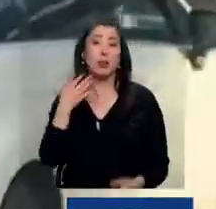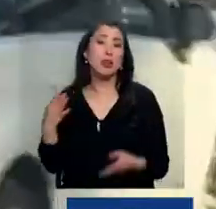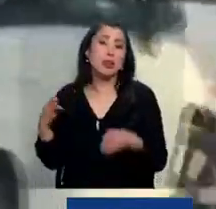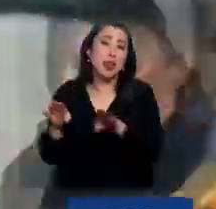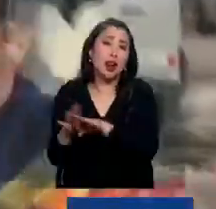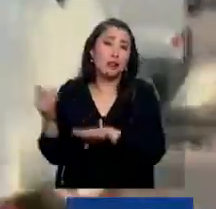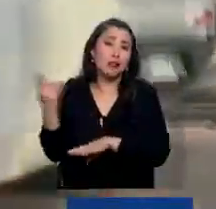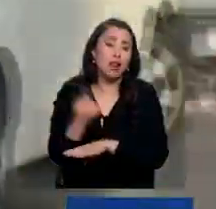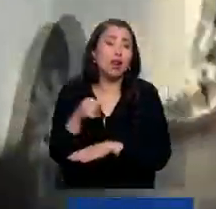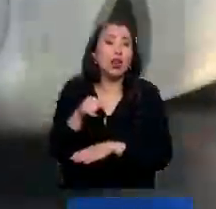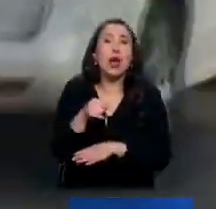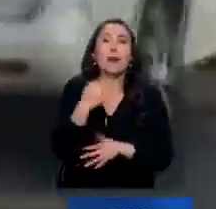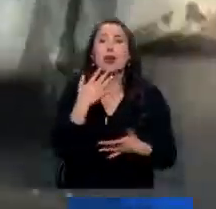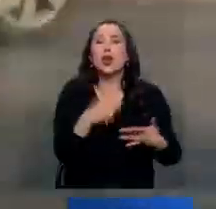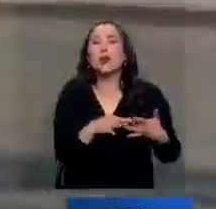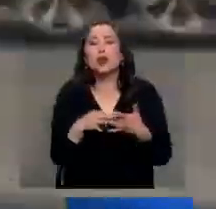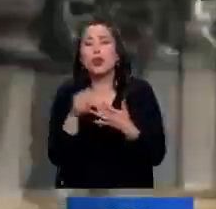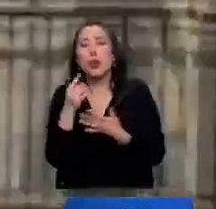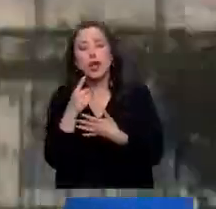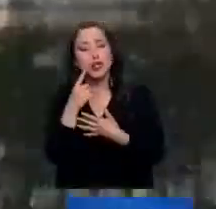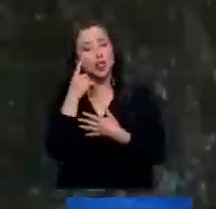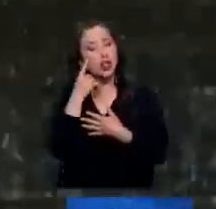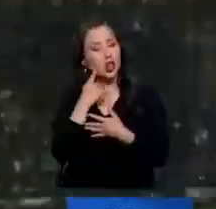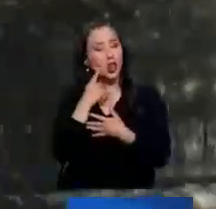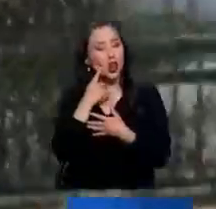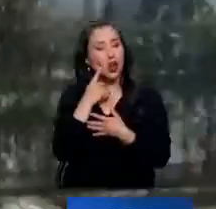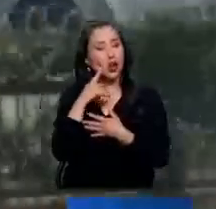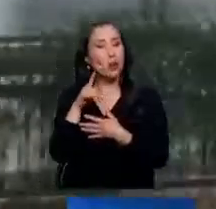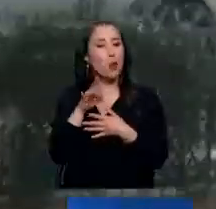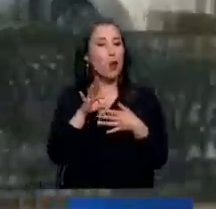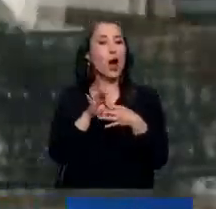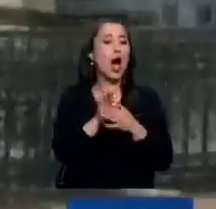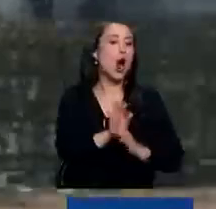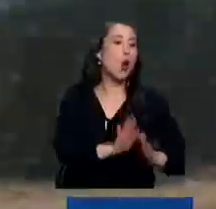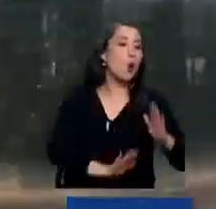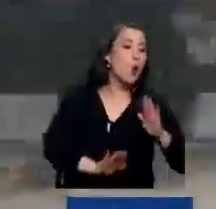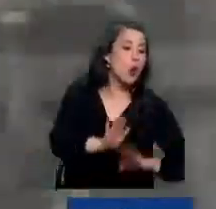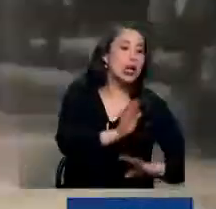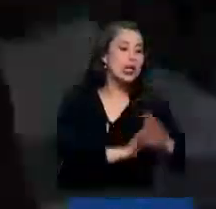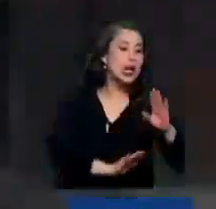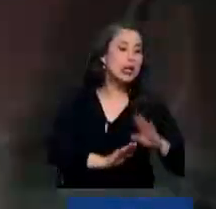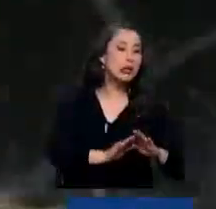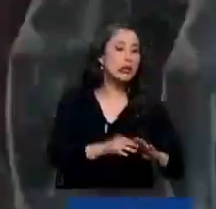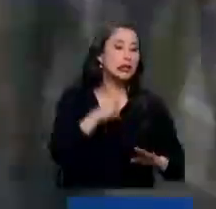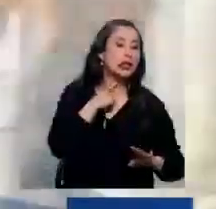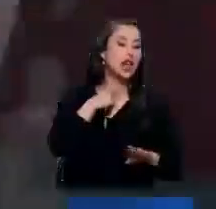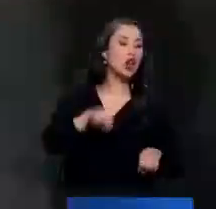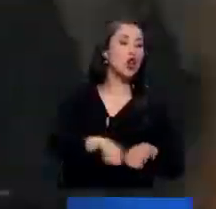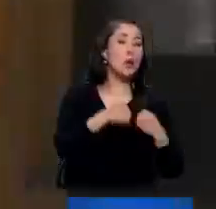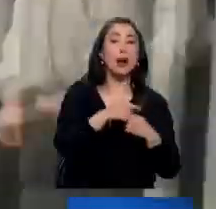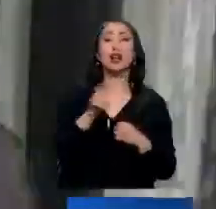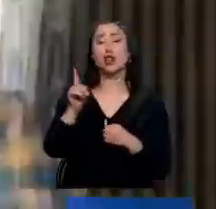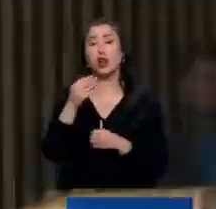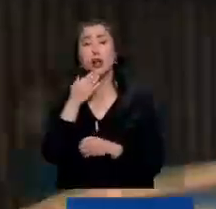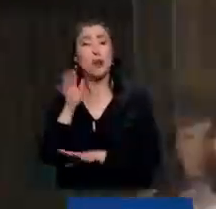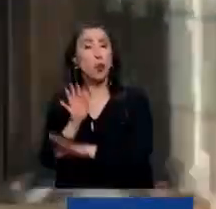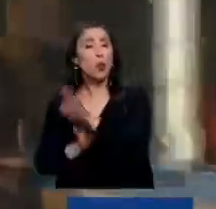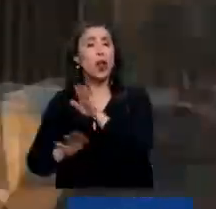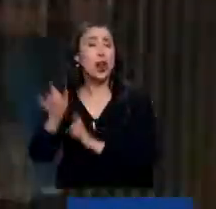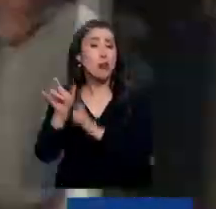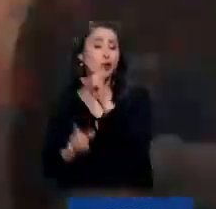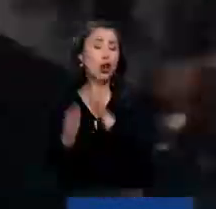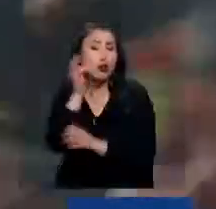todo el día. Principalmente, yo no creo que tenga que ver solo con precaverse del daño a la maquinaria, sino que al personal, si esta es